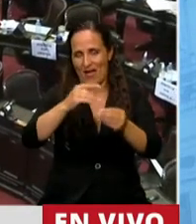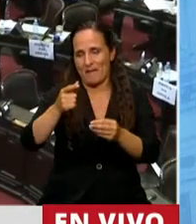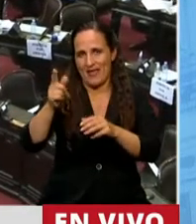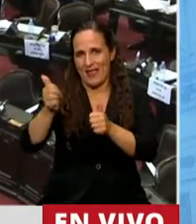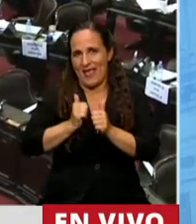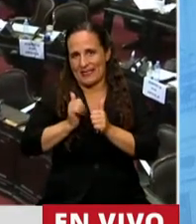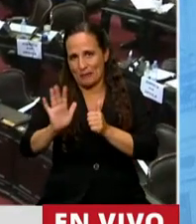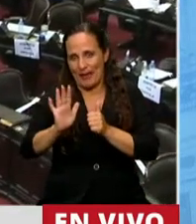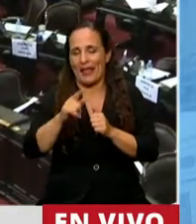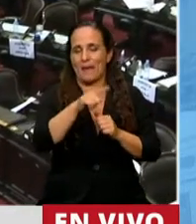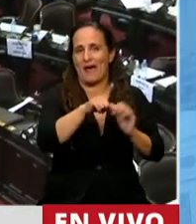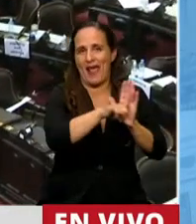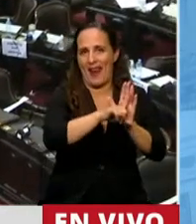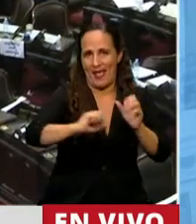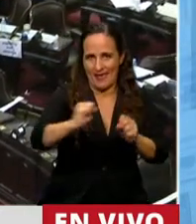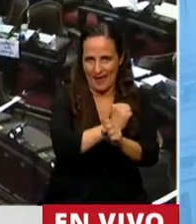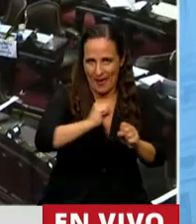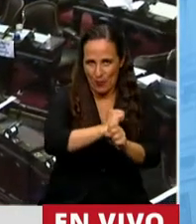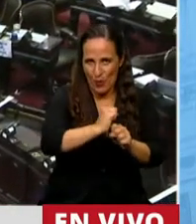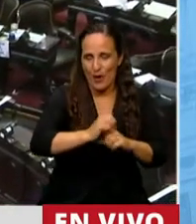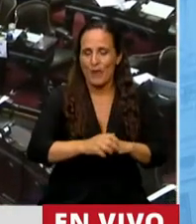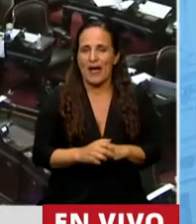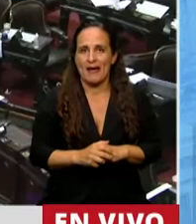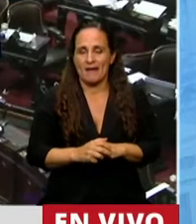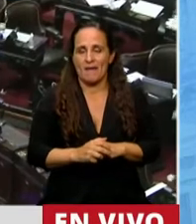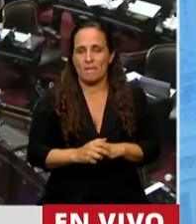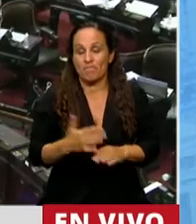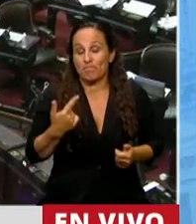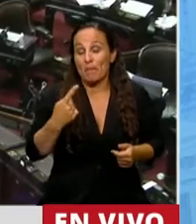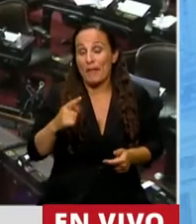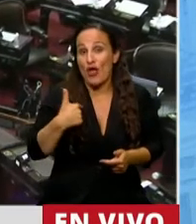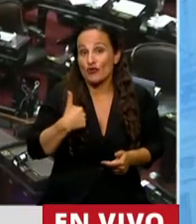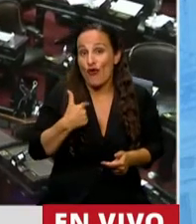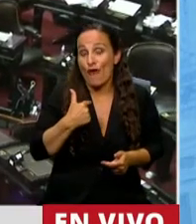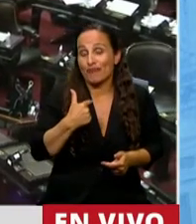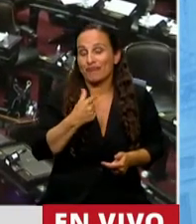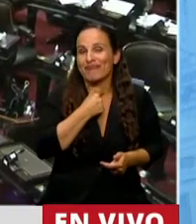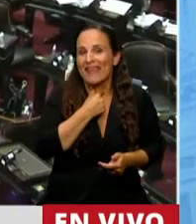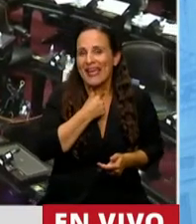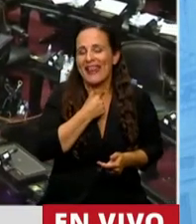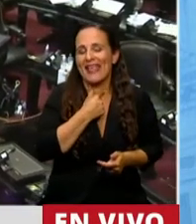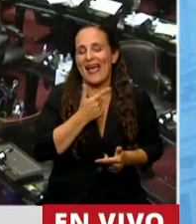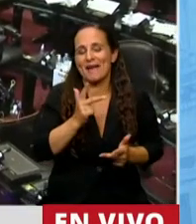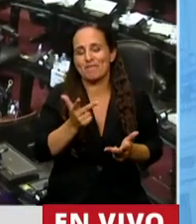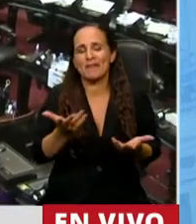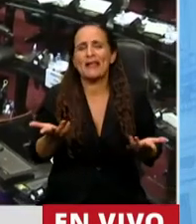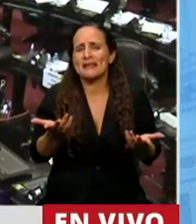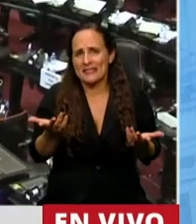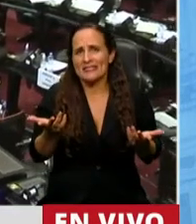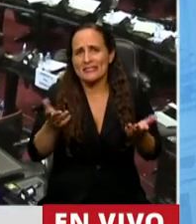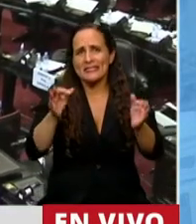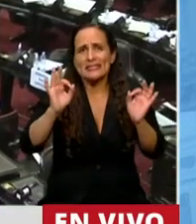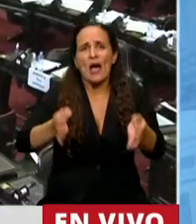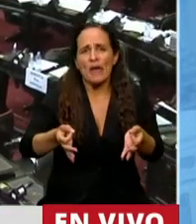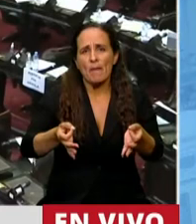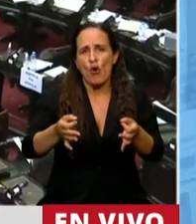la aprobación de esta ley pero bueno yo quería destacar más ya que es algo muy bien lo que